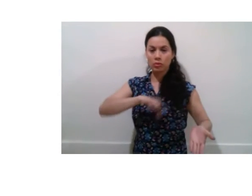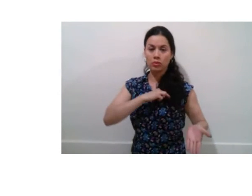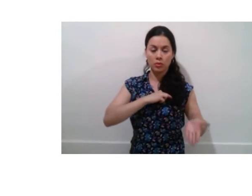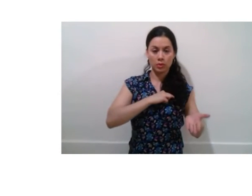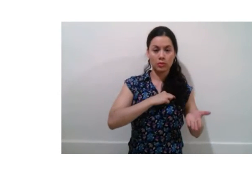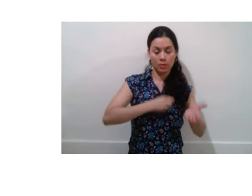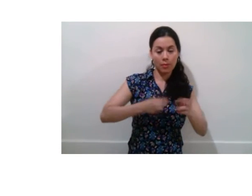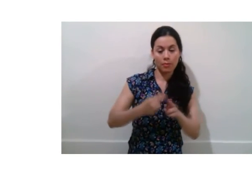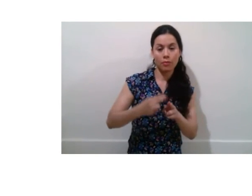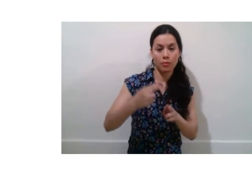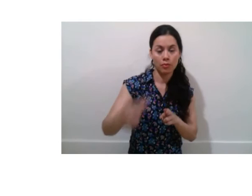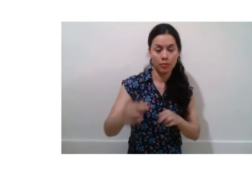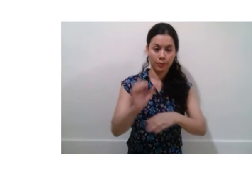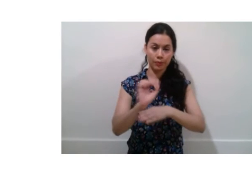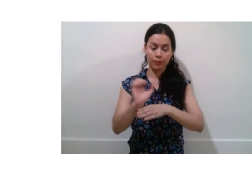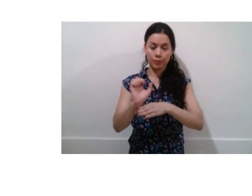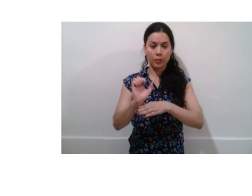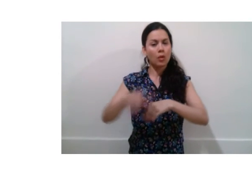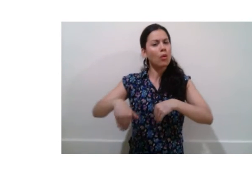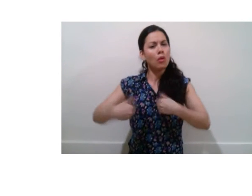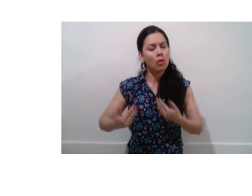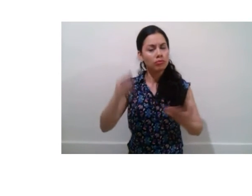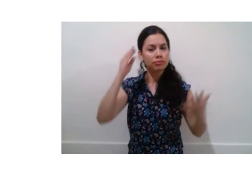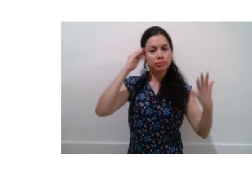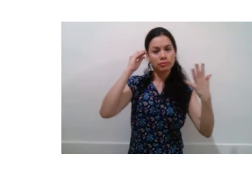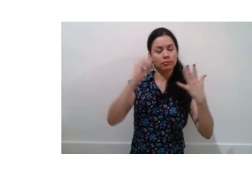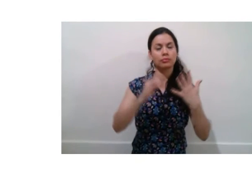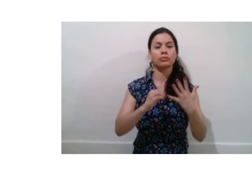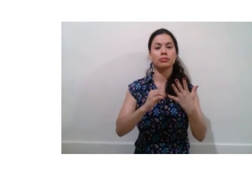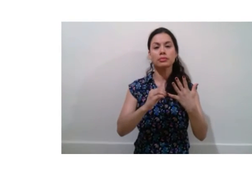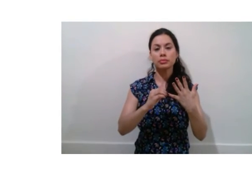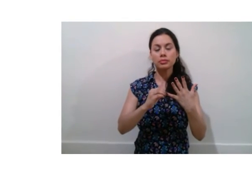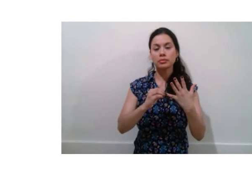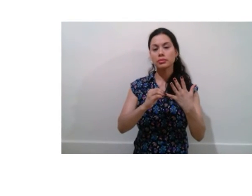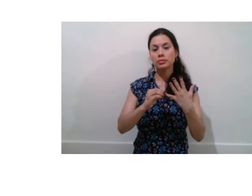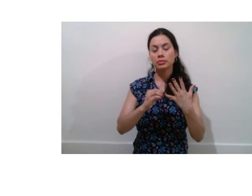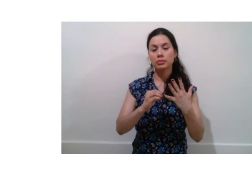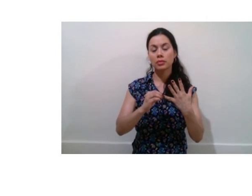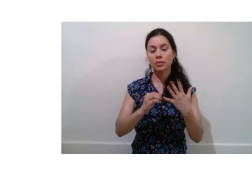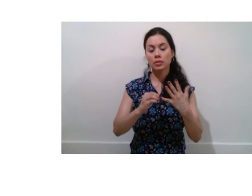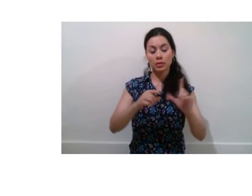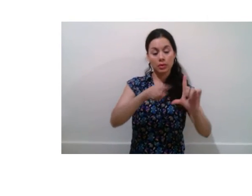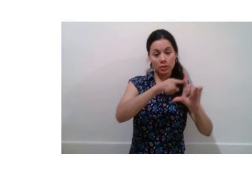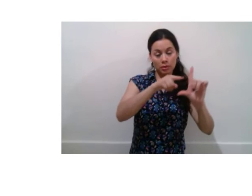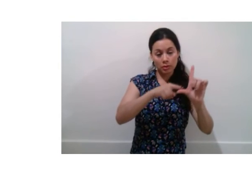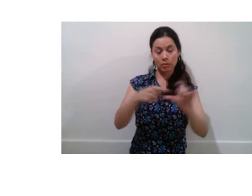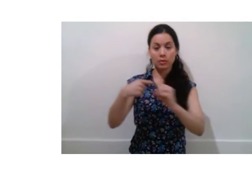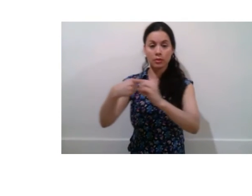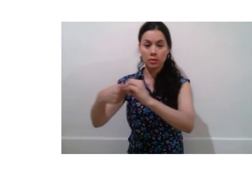siguiente ejercicio, llegamos a la conclusión que el ángulo